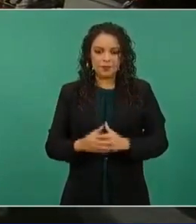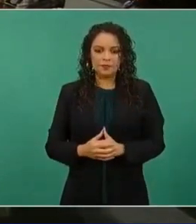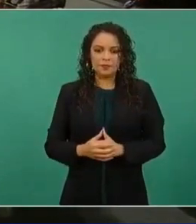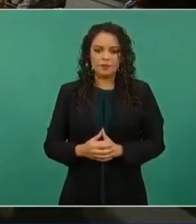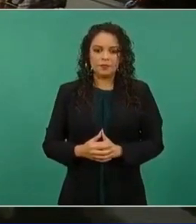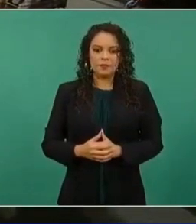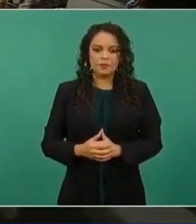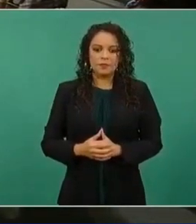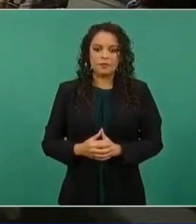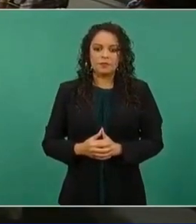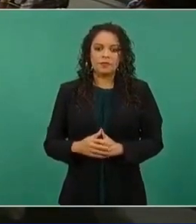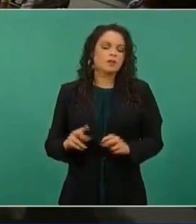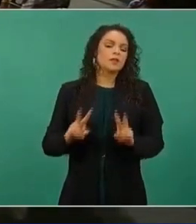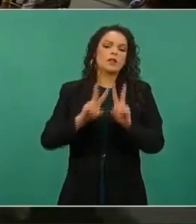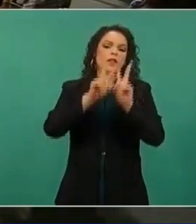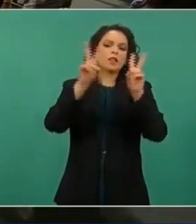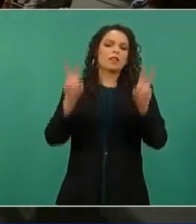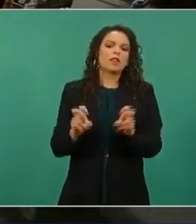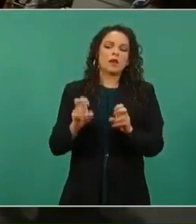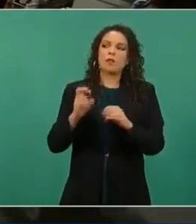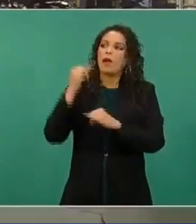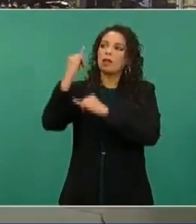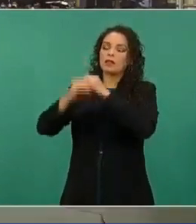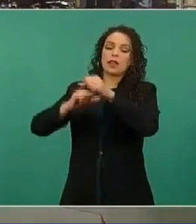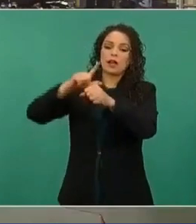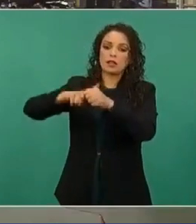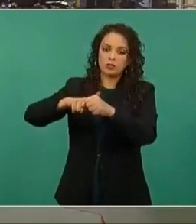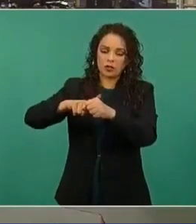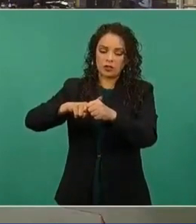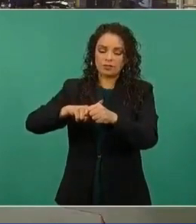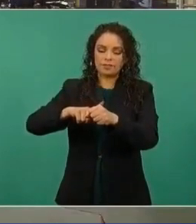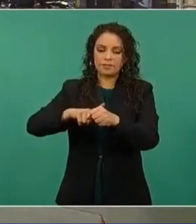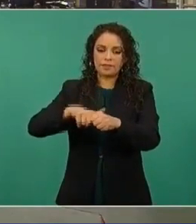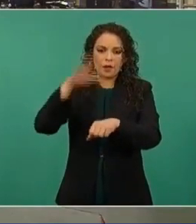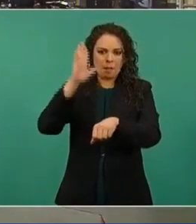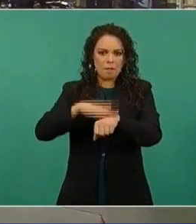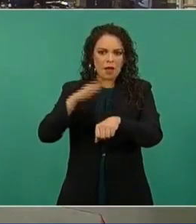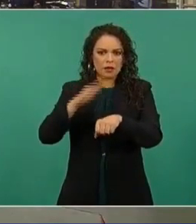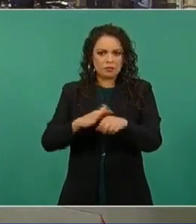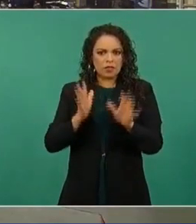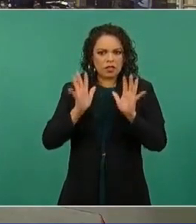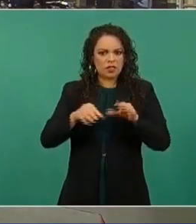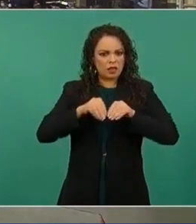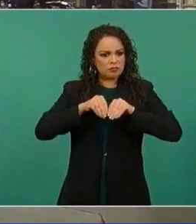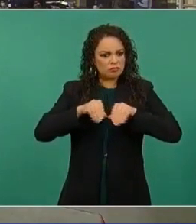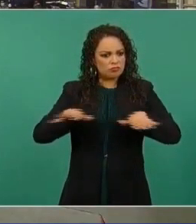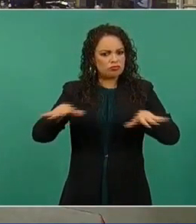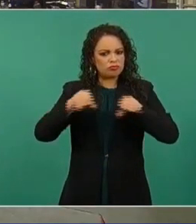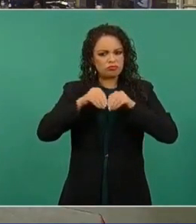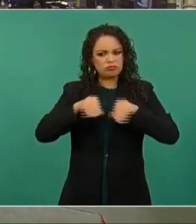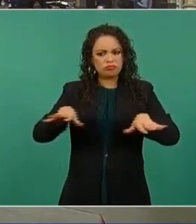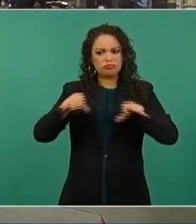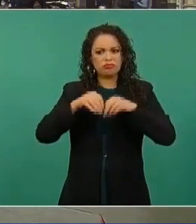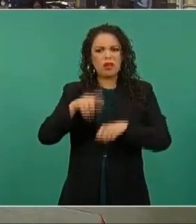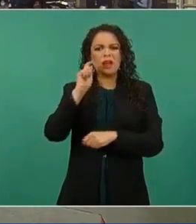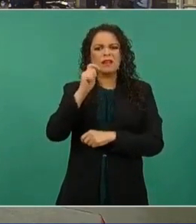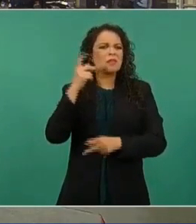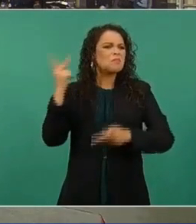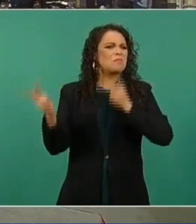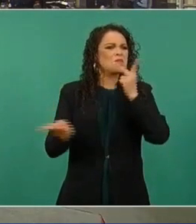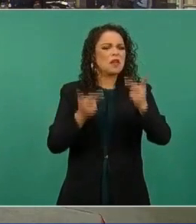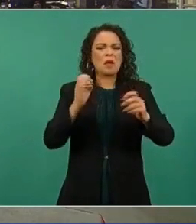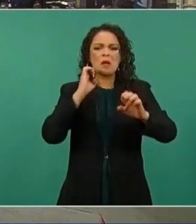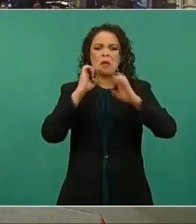En el tema internacional, bueno, ya vimos, incluso se está difundiendo más un sondeo, una encuesta a